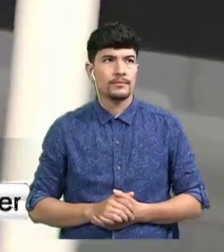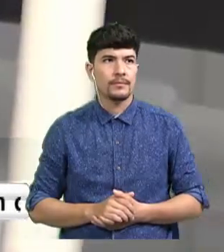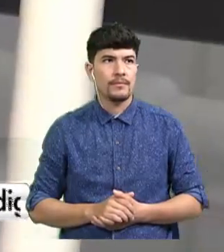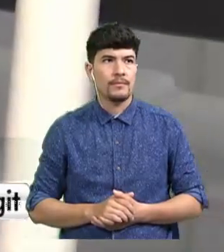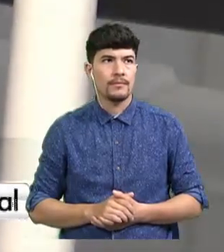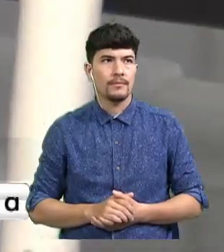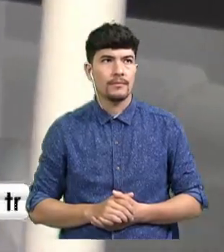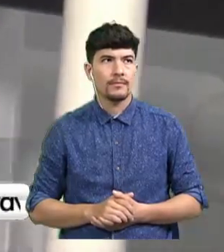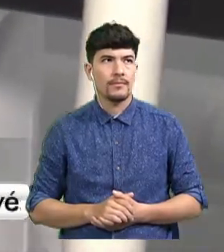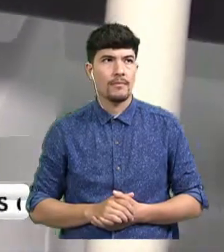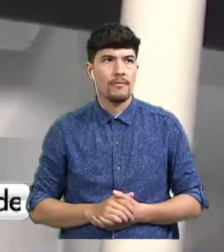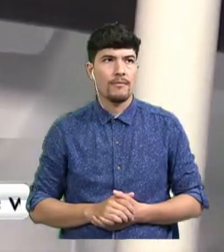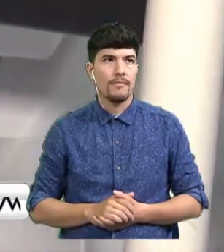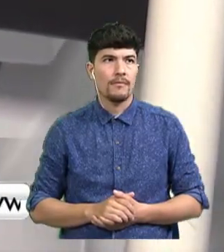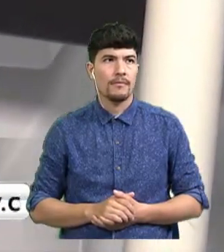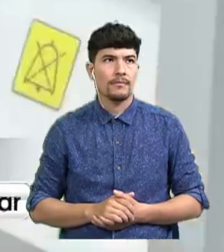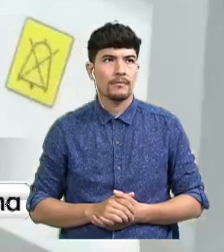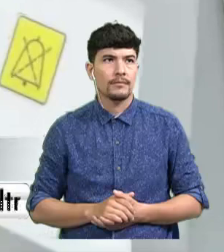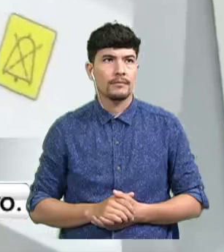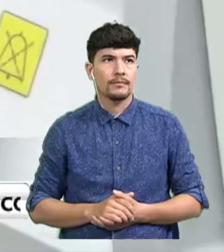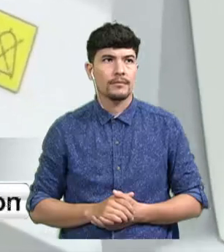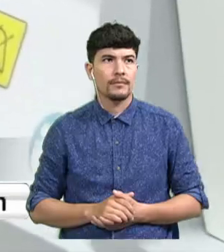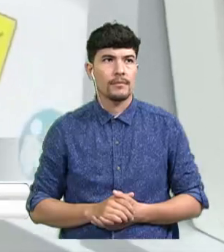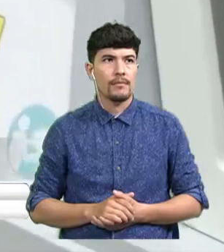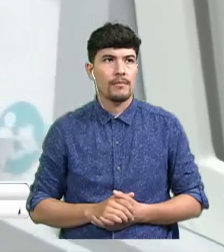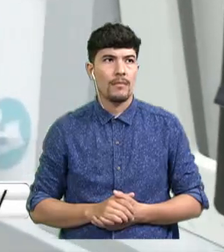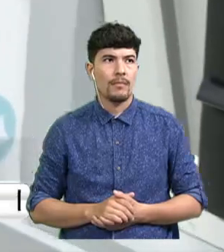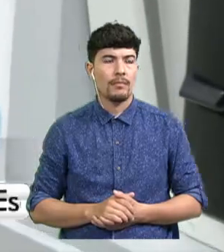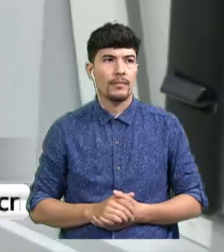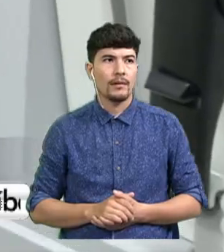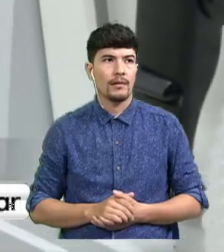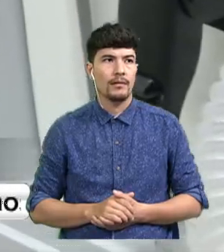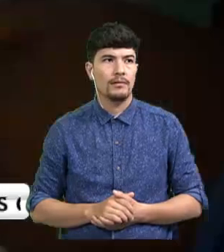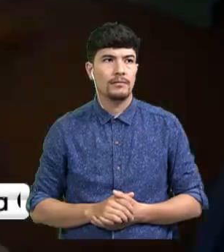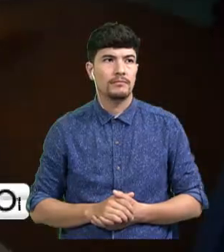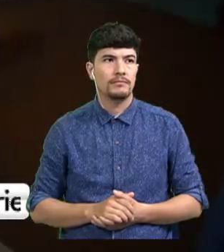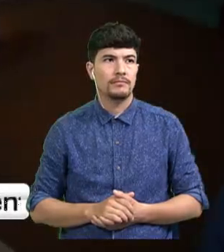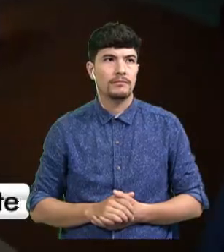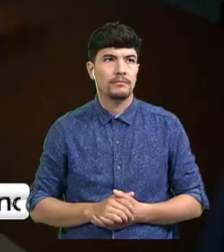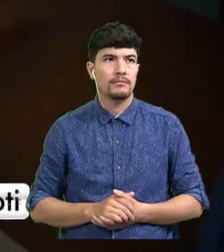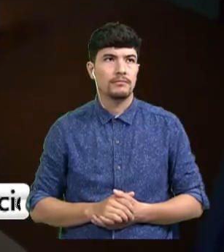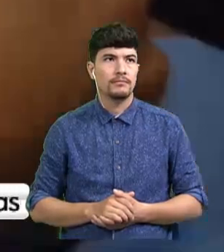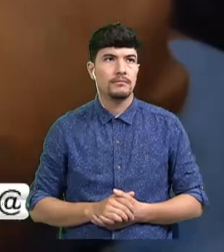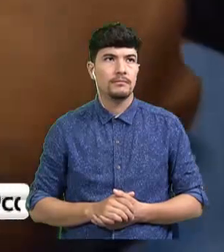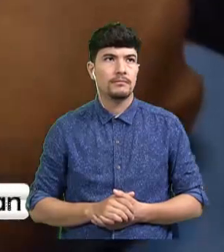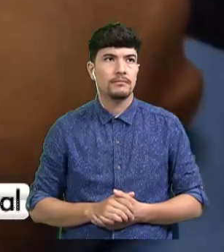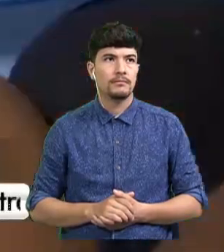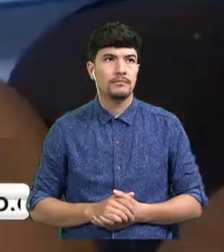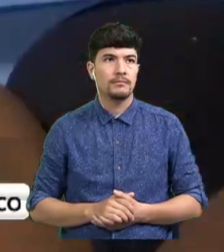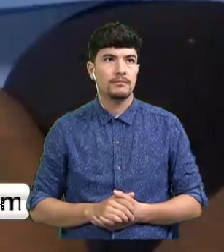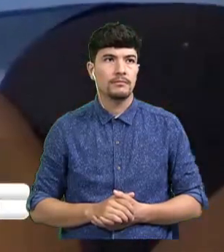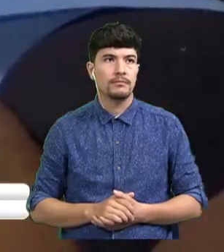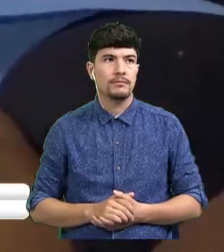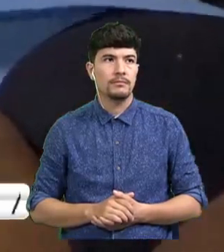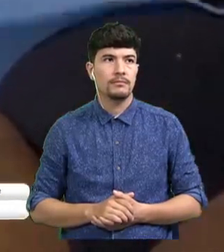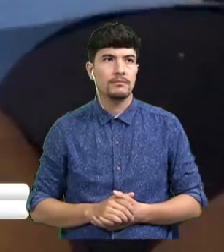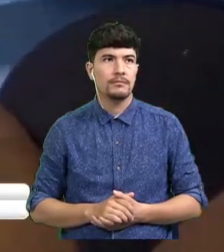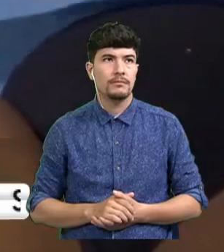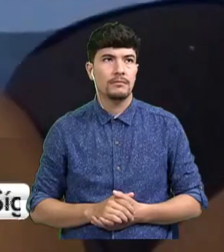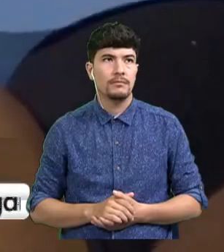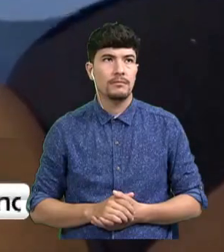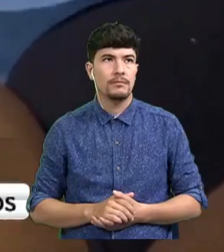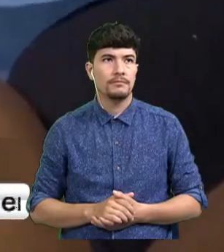2 unidades odontológicas eléctricas, 3 tensiómetros anaeróbicos y pediátricos, 4 balas para transporte de oxígeno